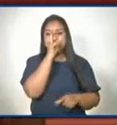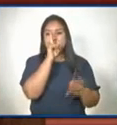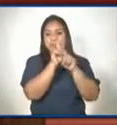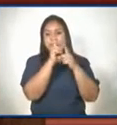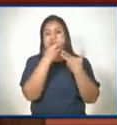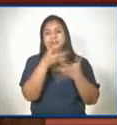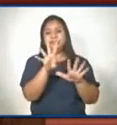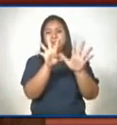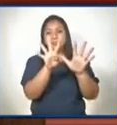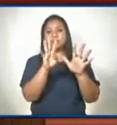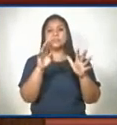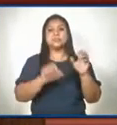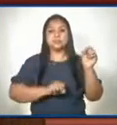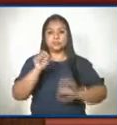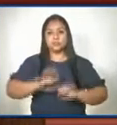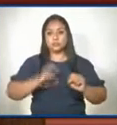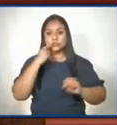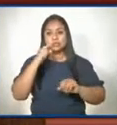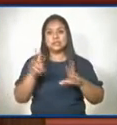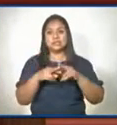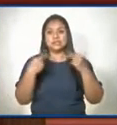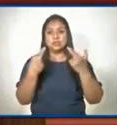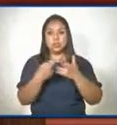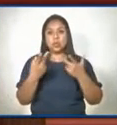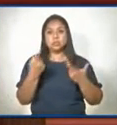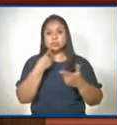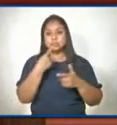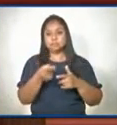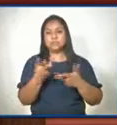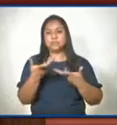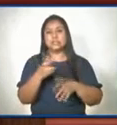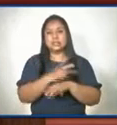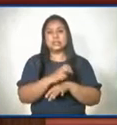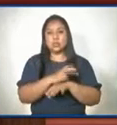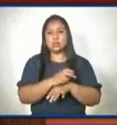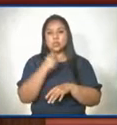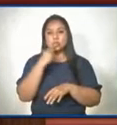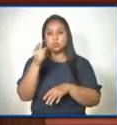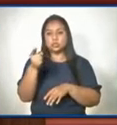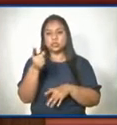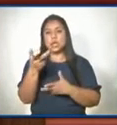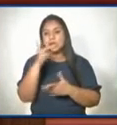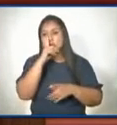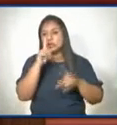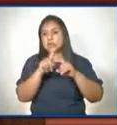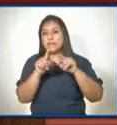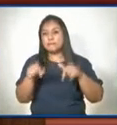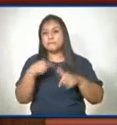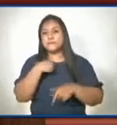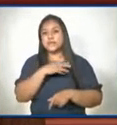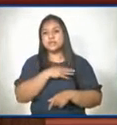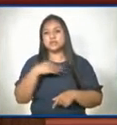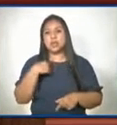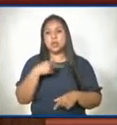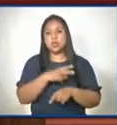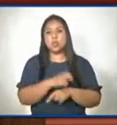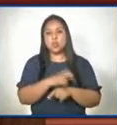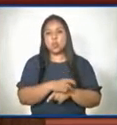una reunión entre el Departamento de Agricultura y el Ministerio de Agricultura de